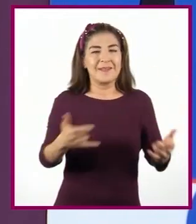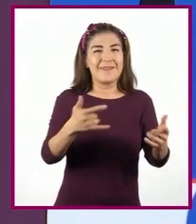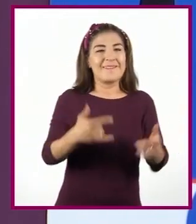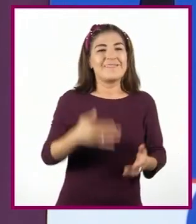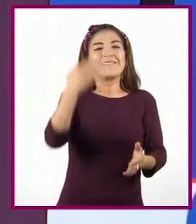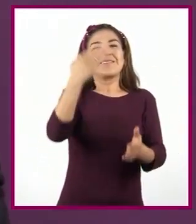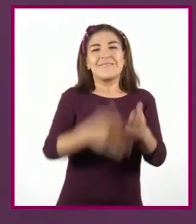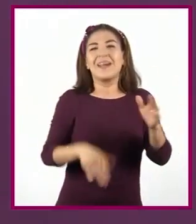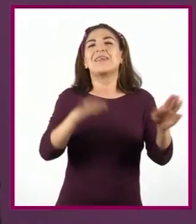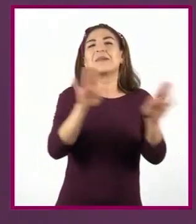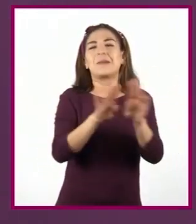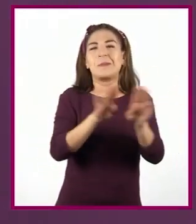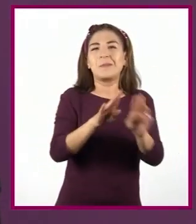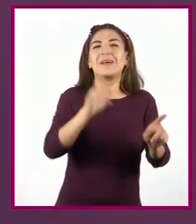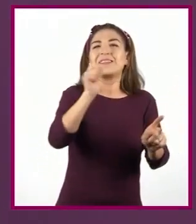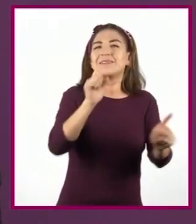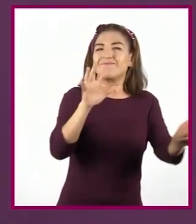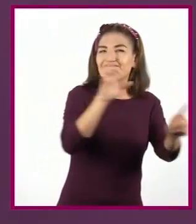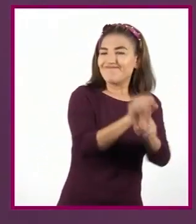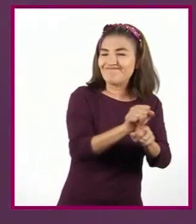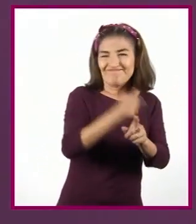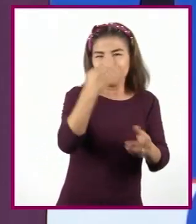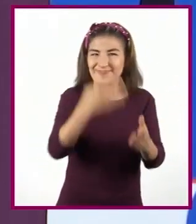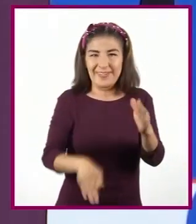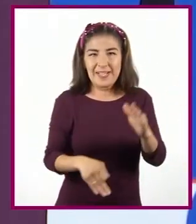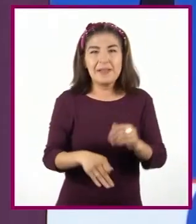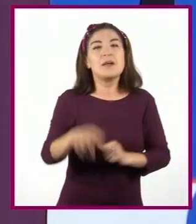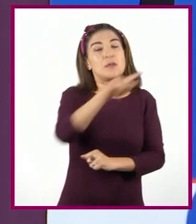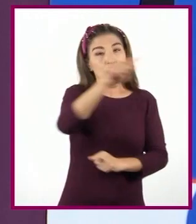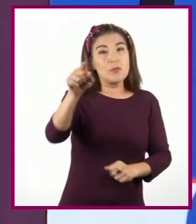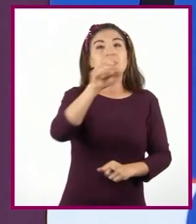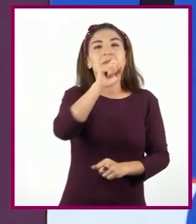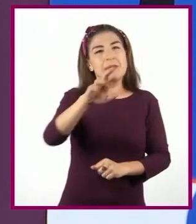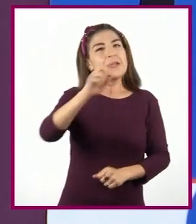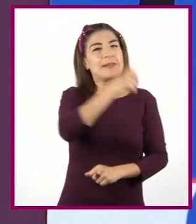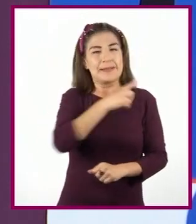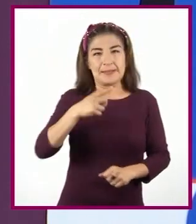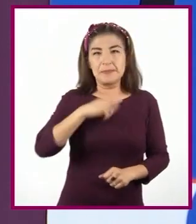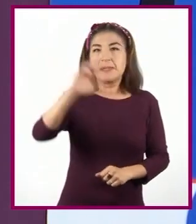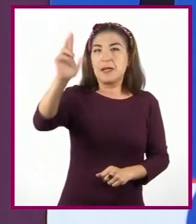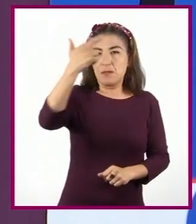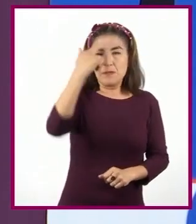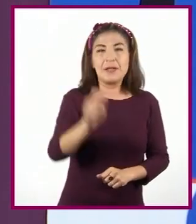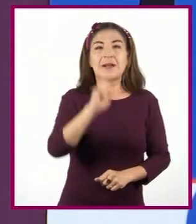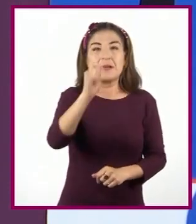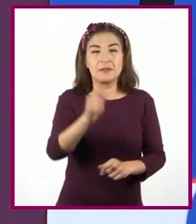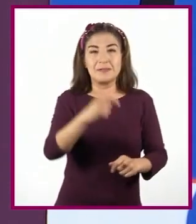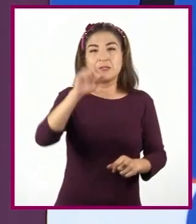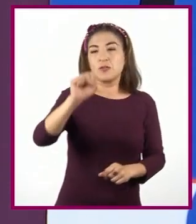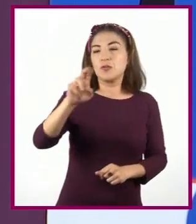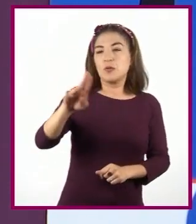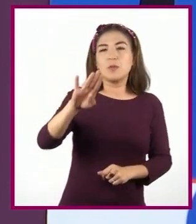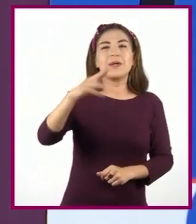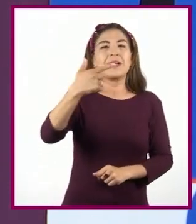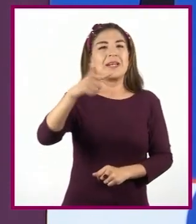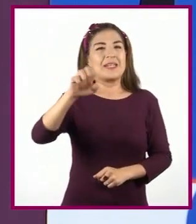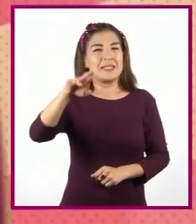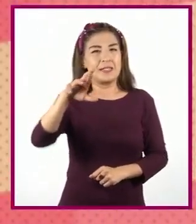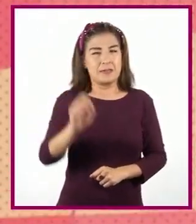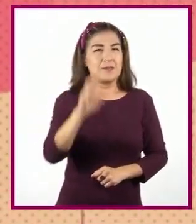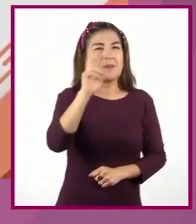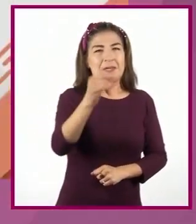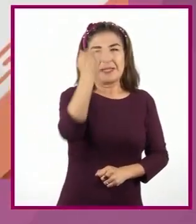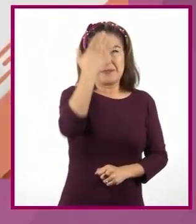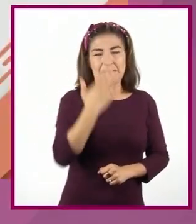alcanzamos a vislumbrar. Recuerden también que dentro del género de los cuentos existen varios subgéneros. Observen la